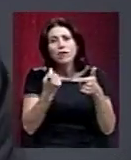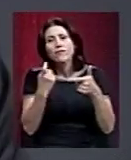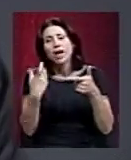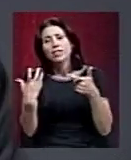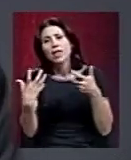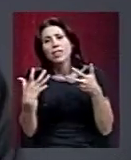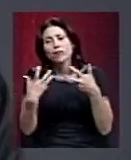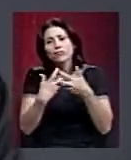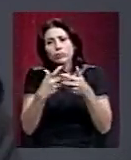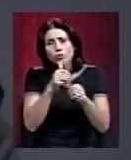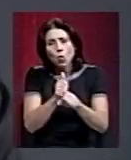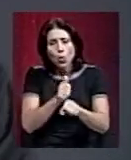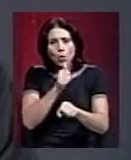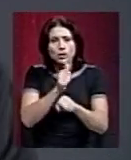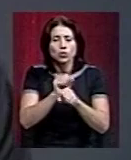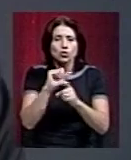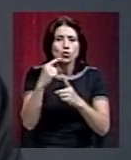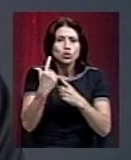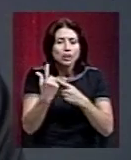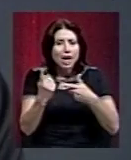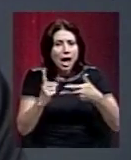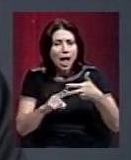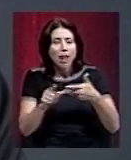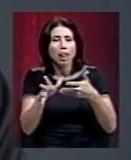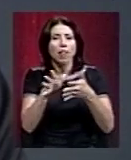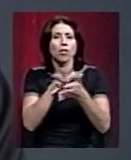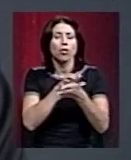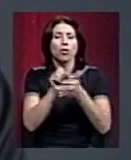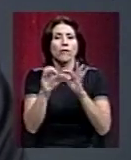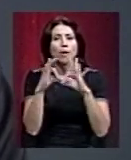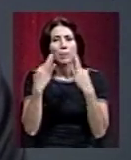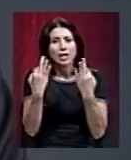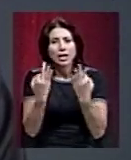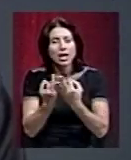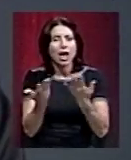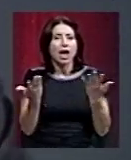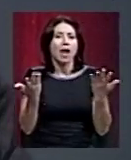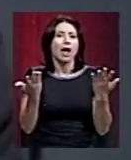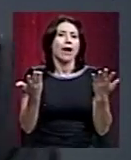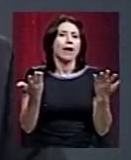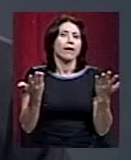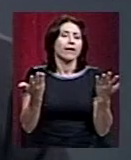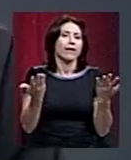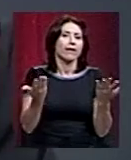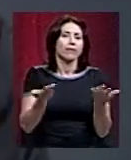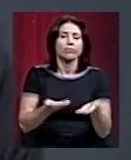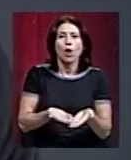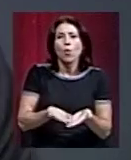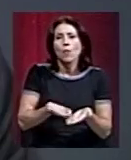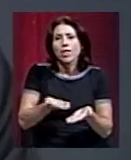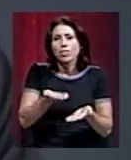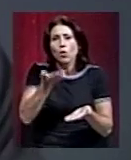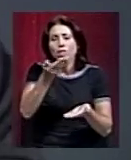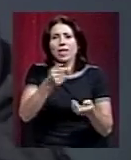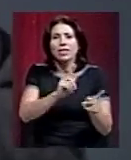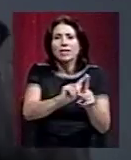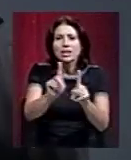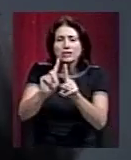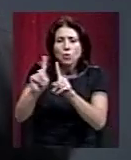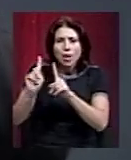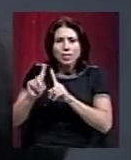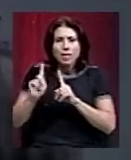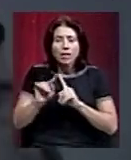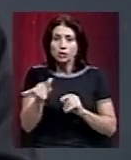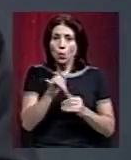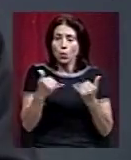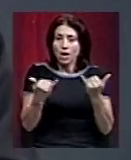social, la desintegración familiar, el aumento de las desigualdades. Como que se está llegando